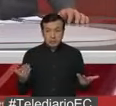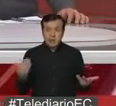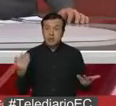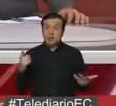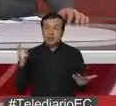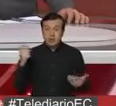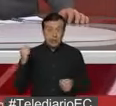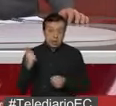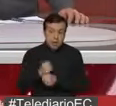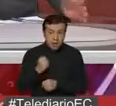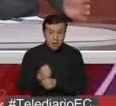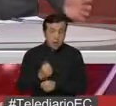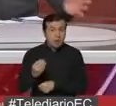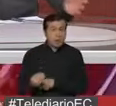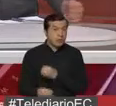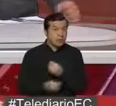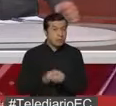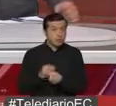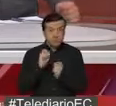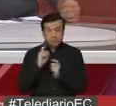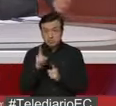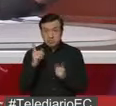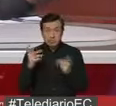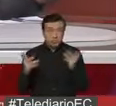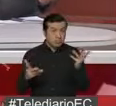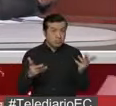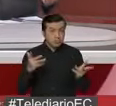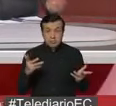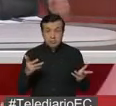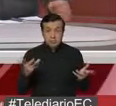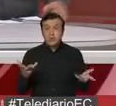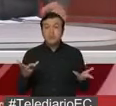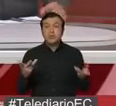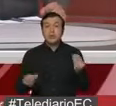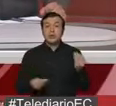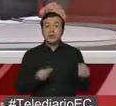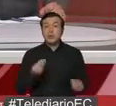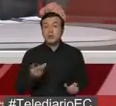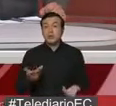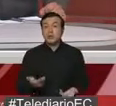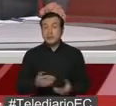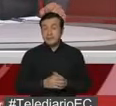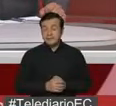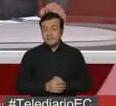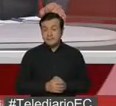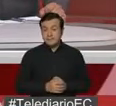laboralmente, económicamente. Existe esa disyuntiva, pero ¿qué hacer frente a esa realidad?